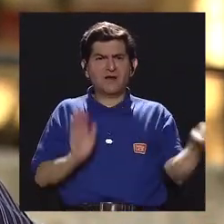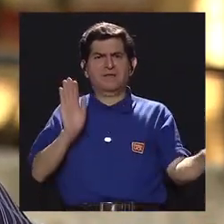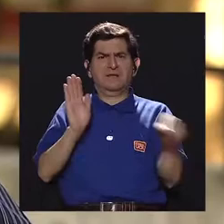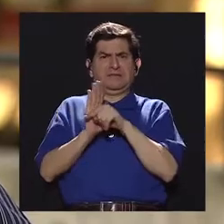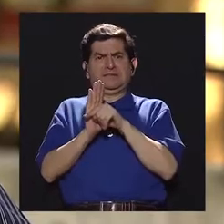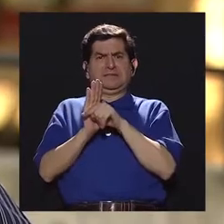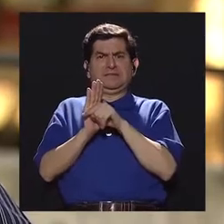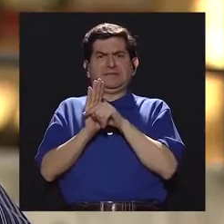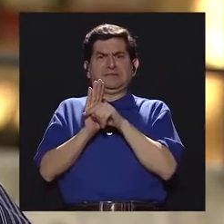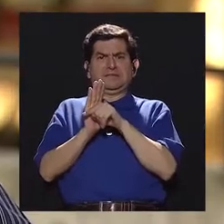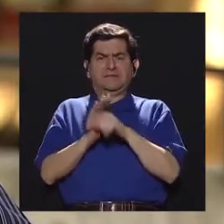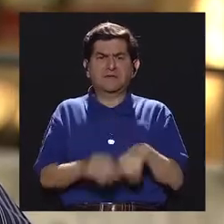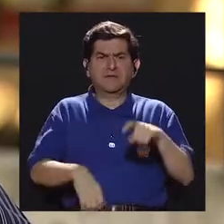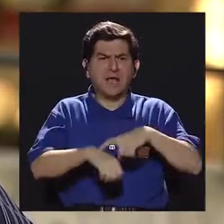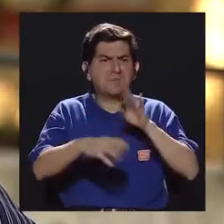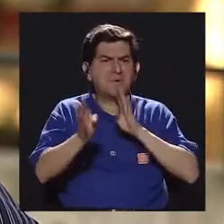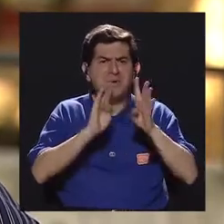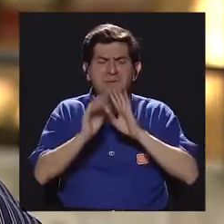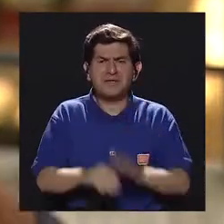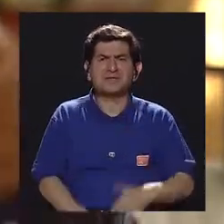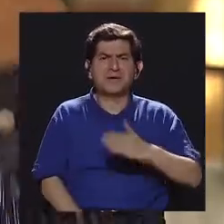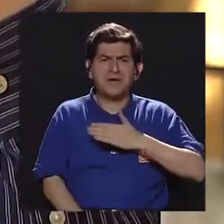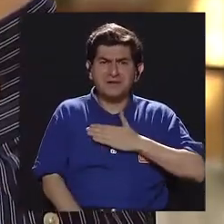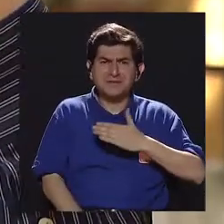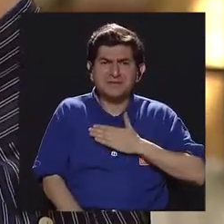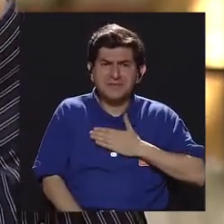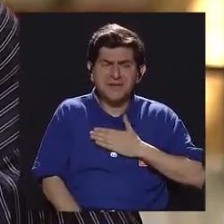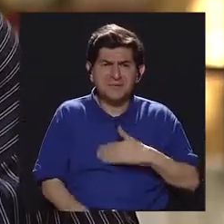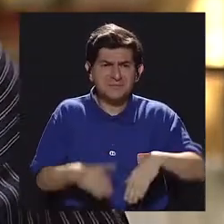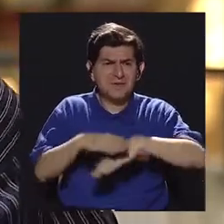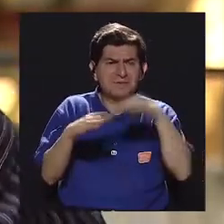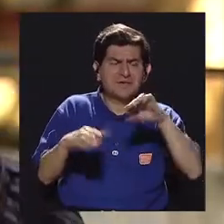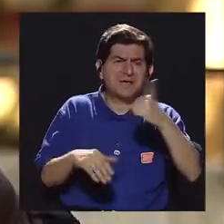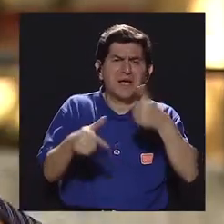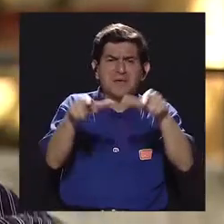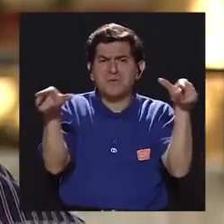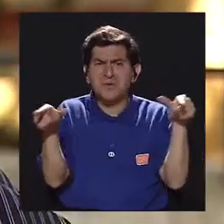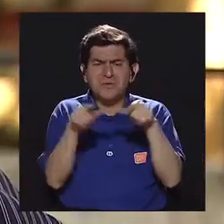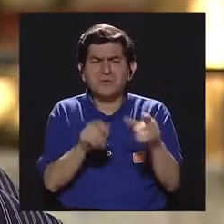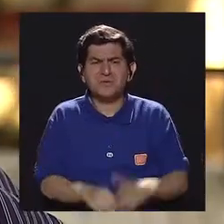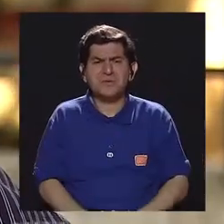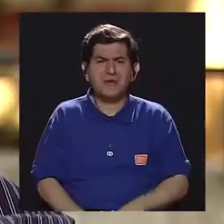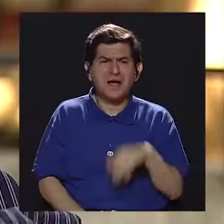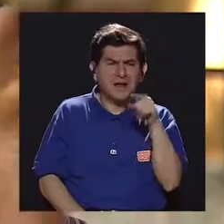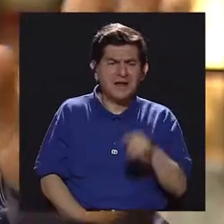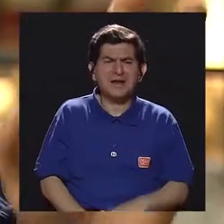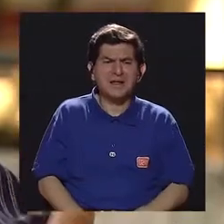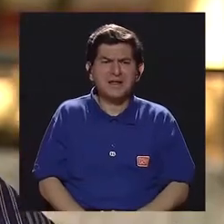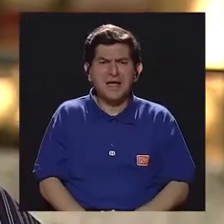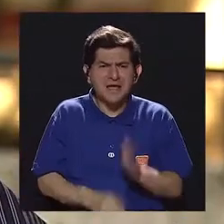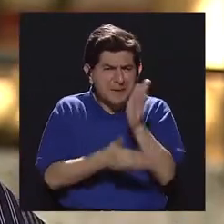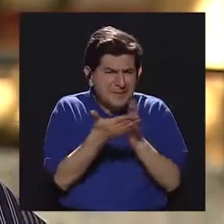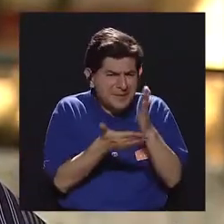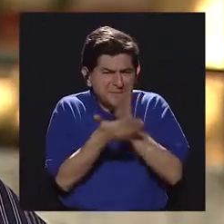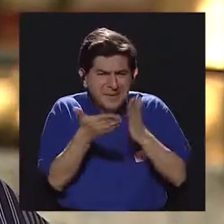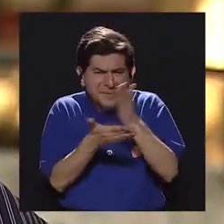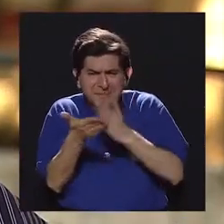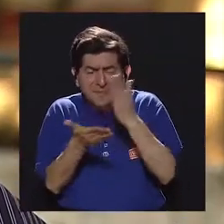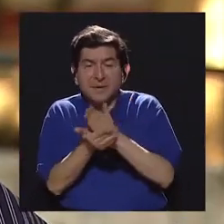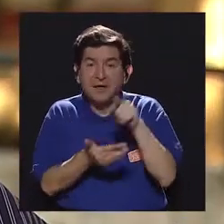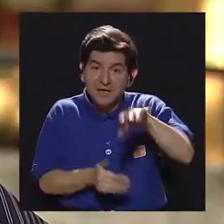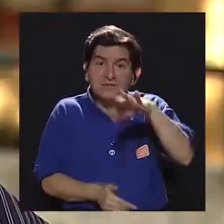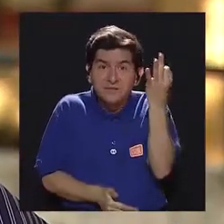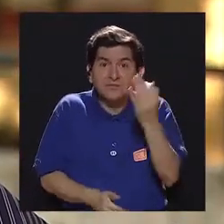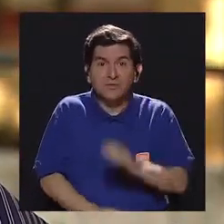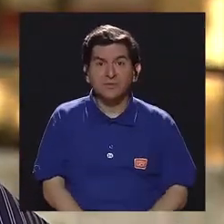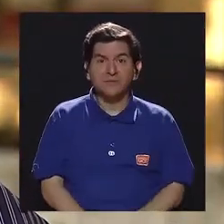muy negativa, ¿verdad? Y entonces cuando están hablando, es que me sacaron esta muela en otro lugar y me agarraron el diente y me lo sacaron a pedazos. Esa es